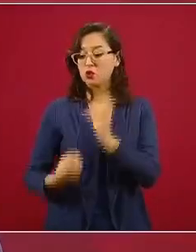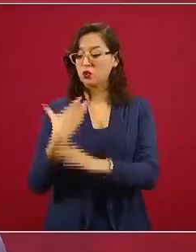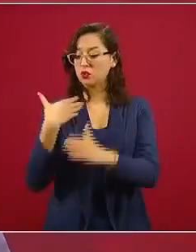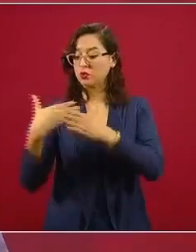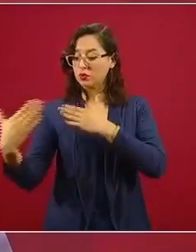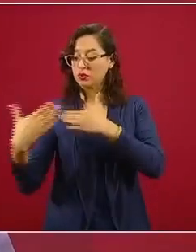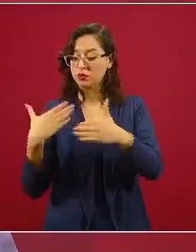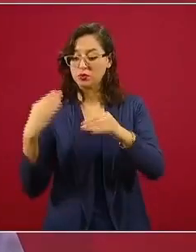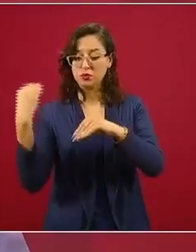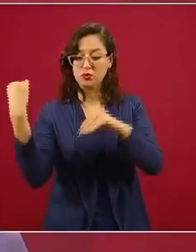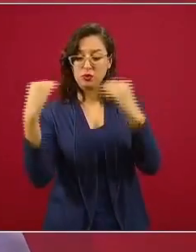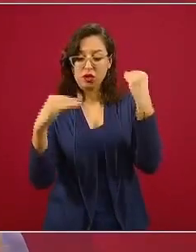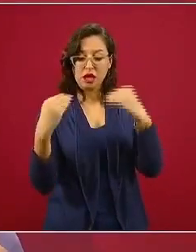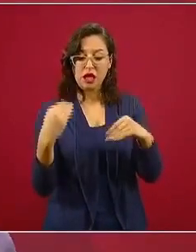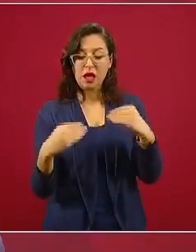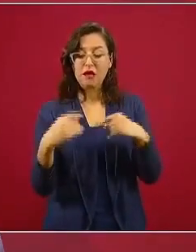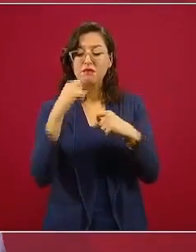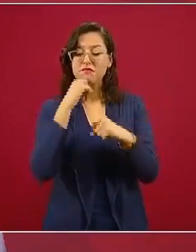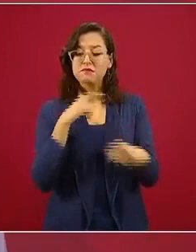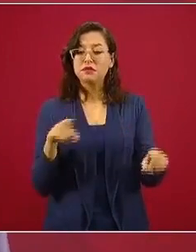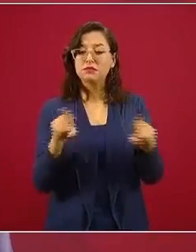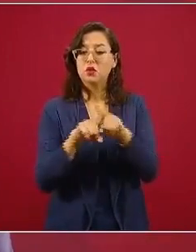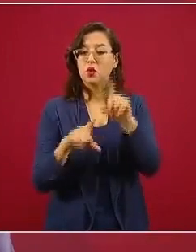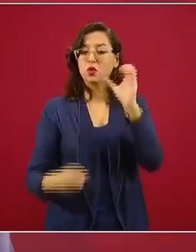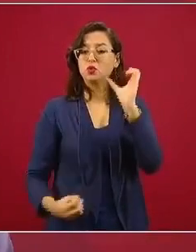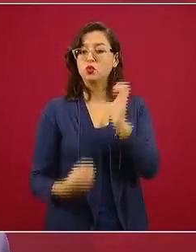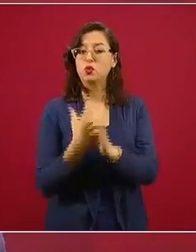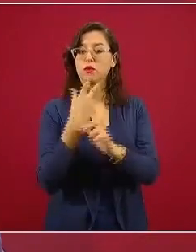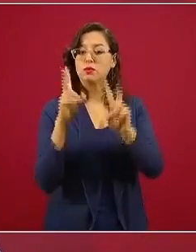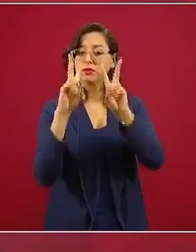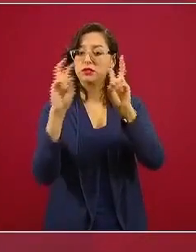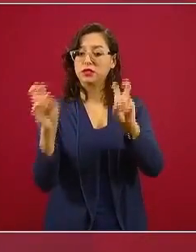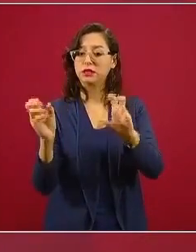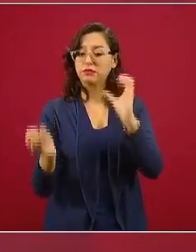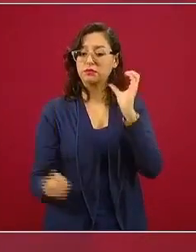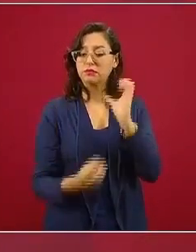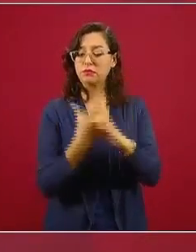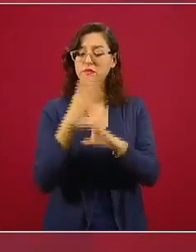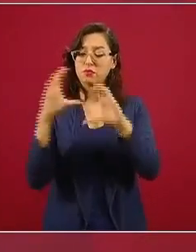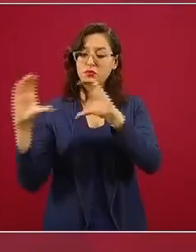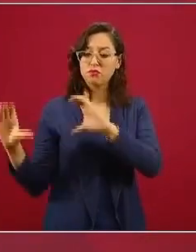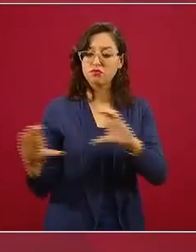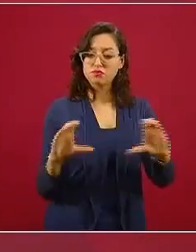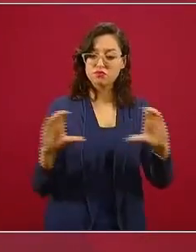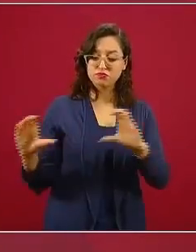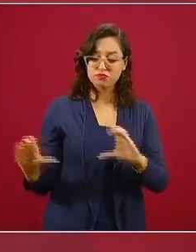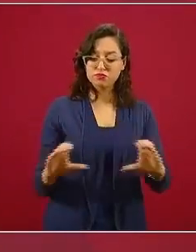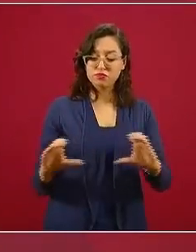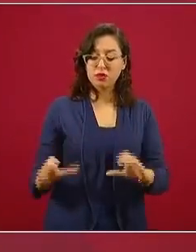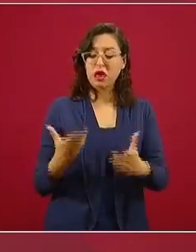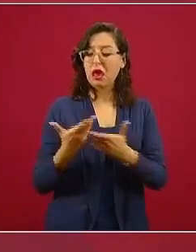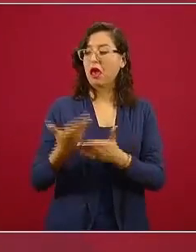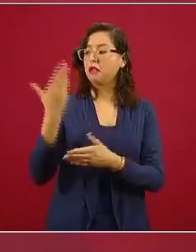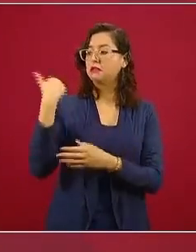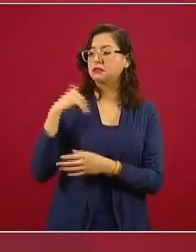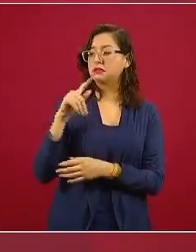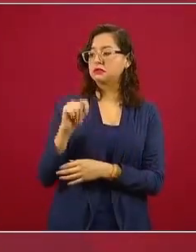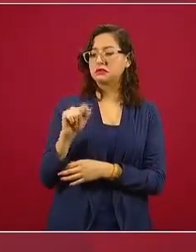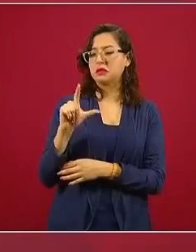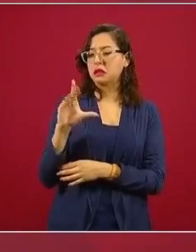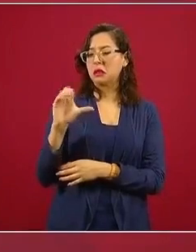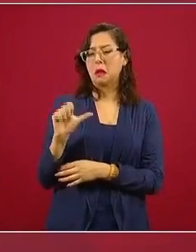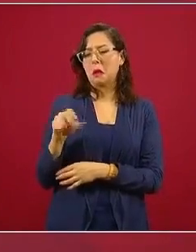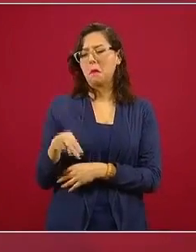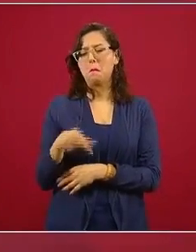áreas, nuevos capítulos que contemplan aspectos que no habían sido considerados en el Telecán y que